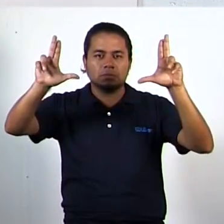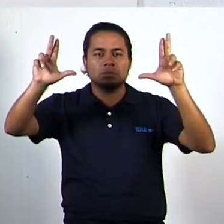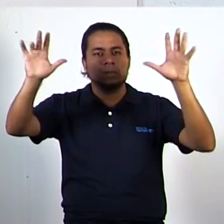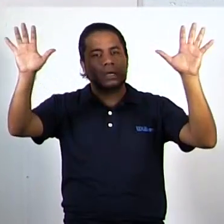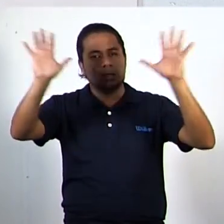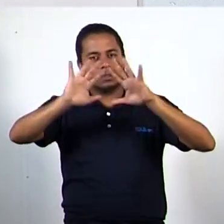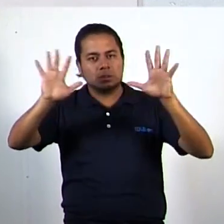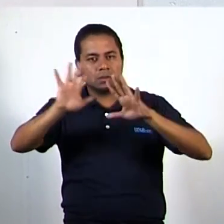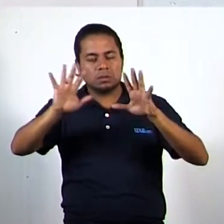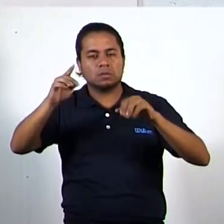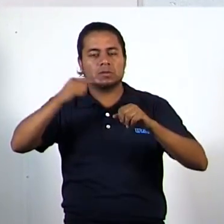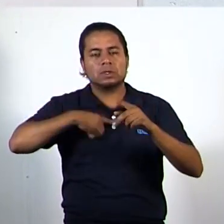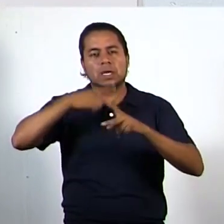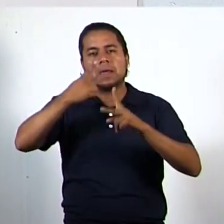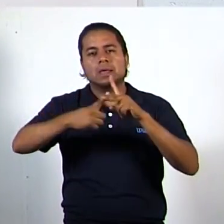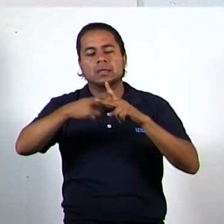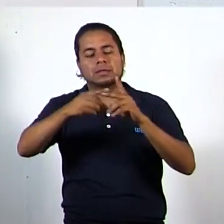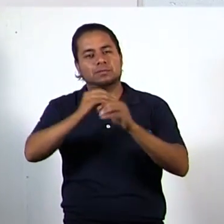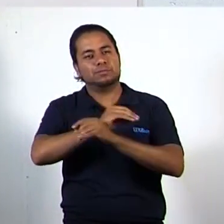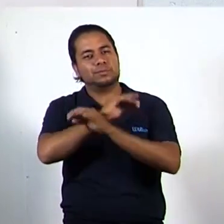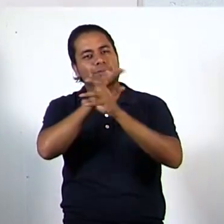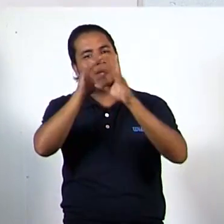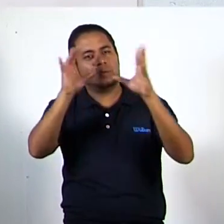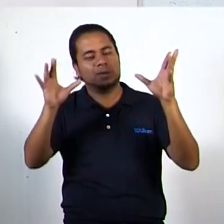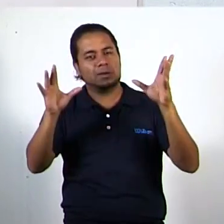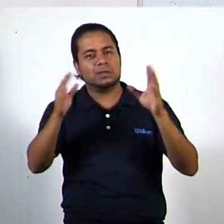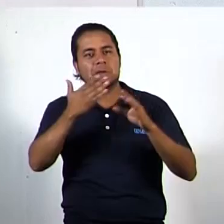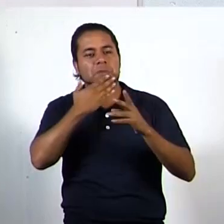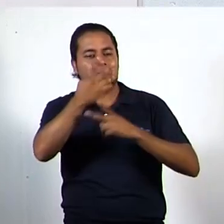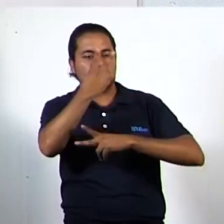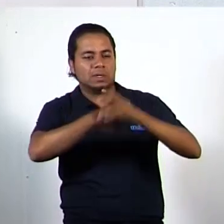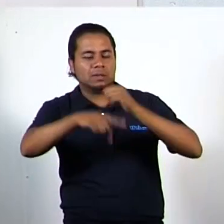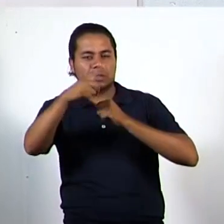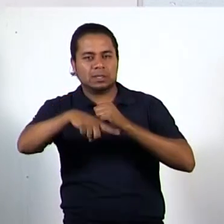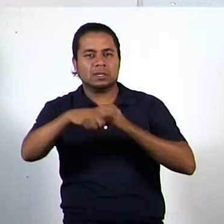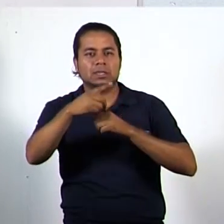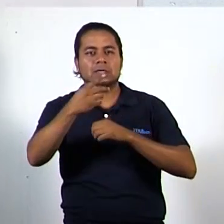con ustedes el maravilloso mundo de las matemáticas. Bienvenidos a este ciclo